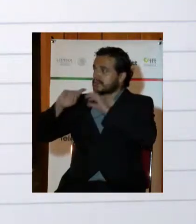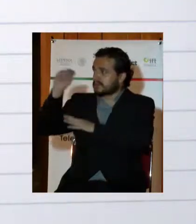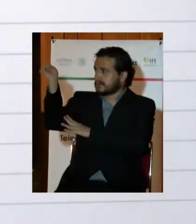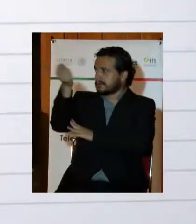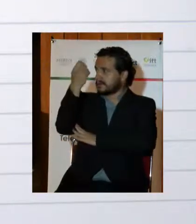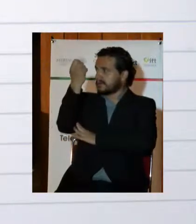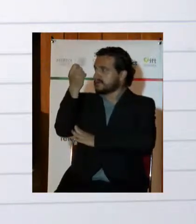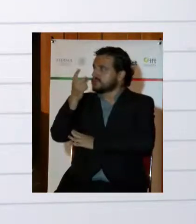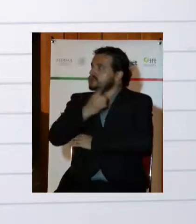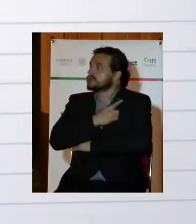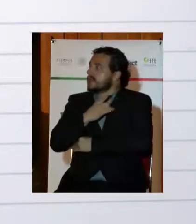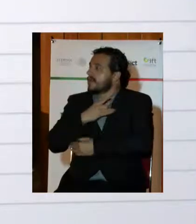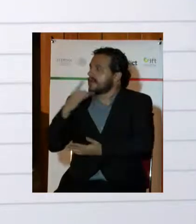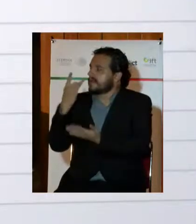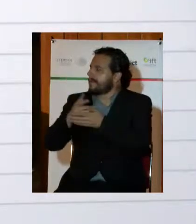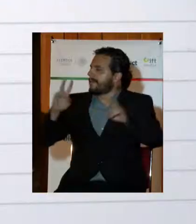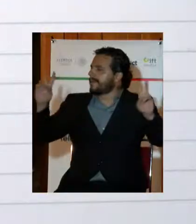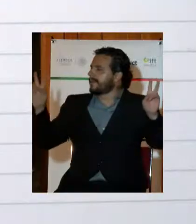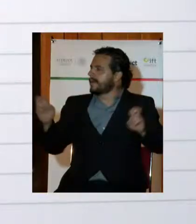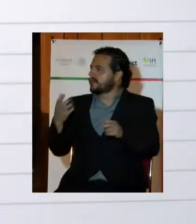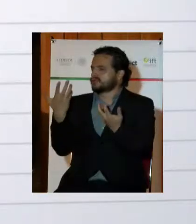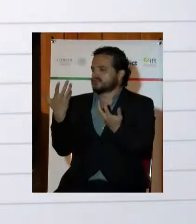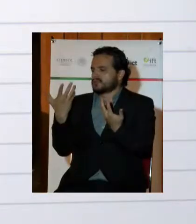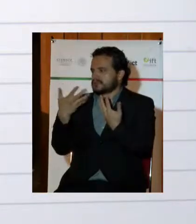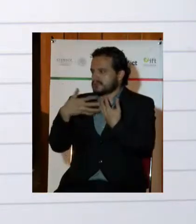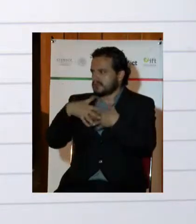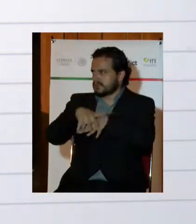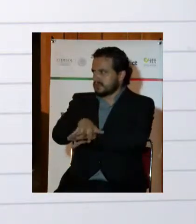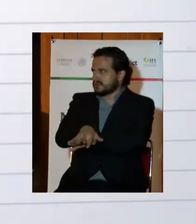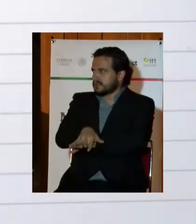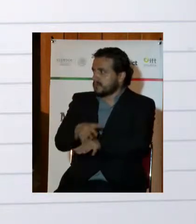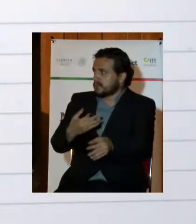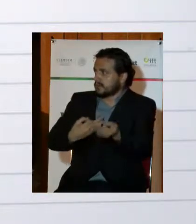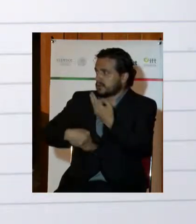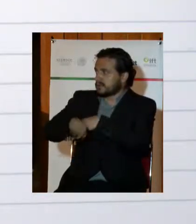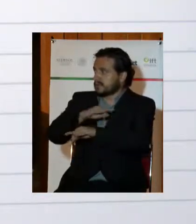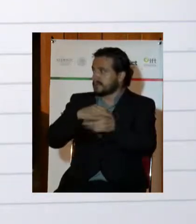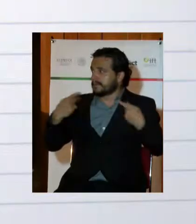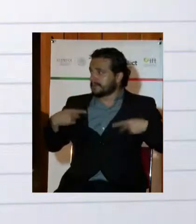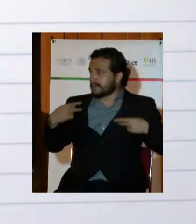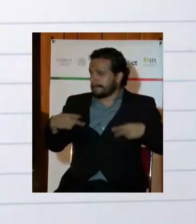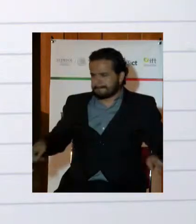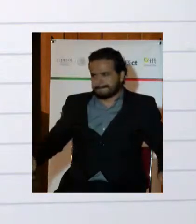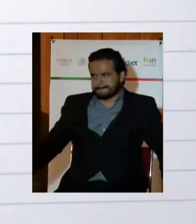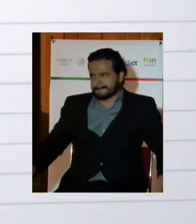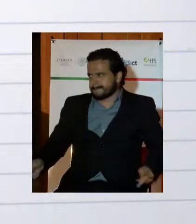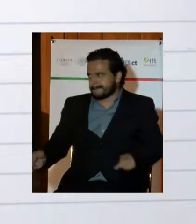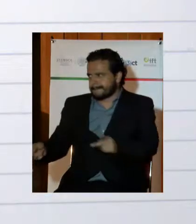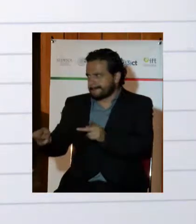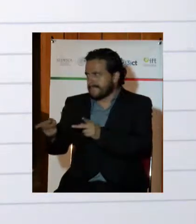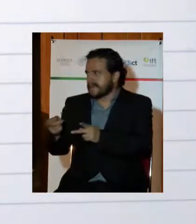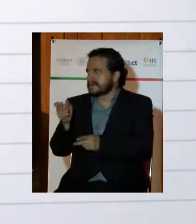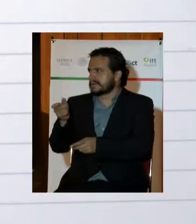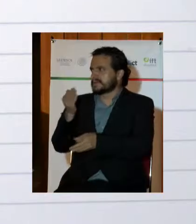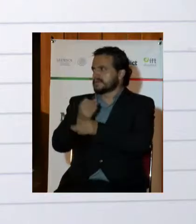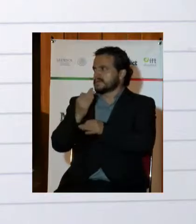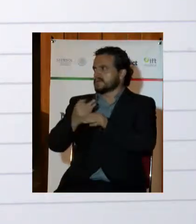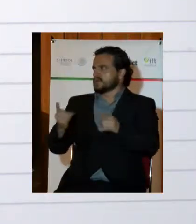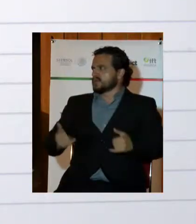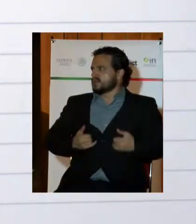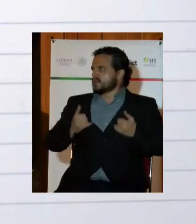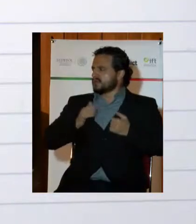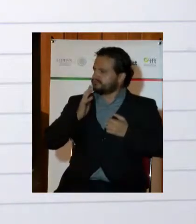universidades, a nivel organizaciones civiles, a nivel gobierno, todos los actores que sepamos que solo hay una manera de hacer telecomunicaciones, solo hay una manera